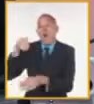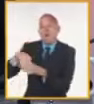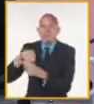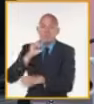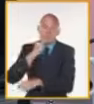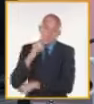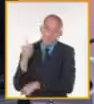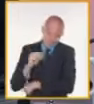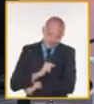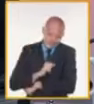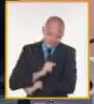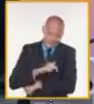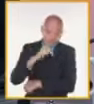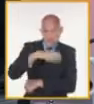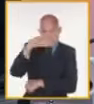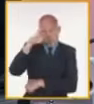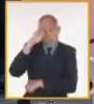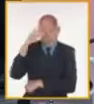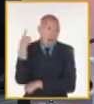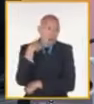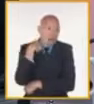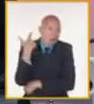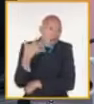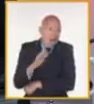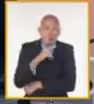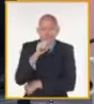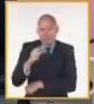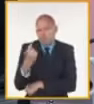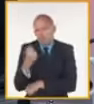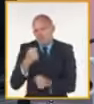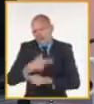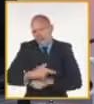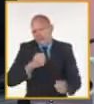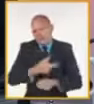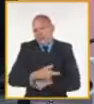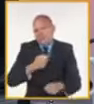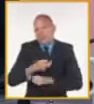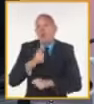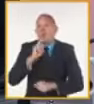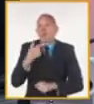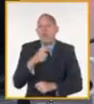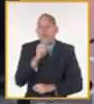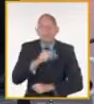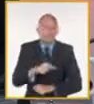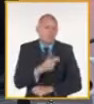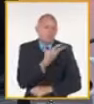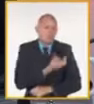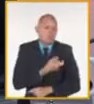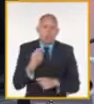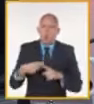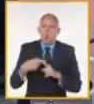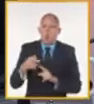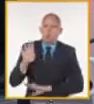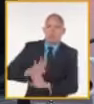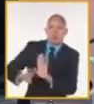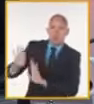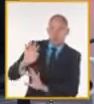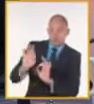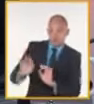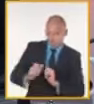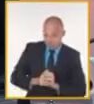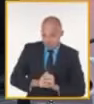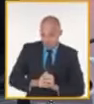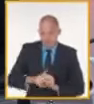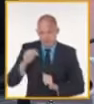incontables recursos y fuerzas para combatir ese terrible flagelo la seguridad de la nación y de nuestro